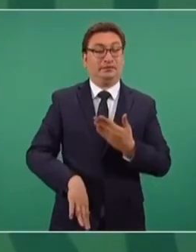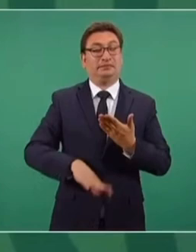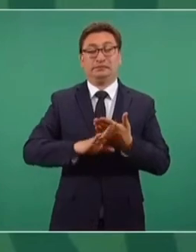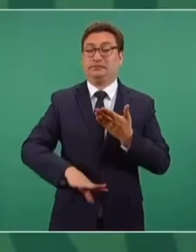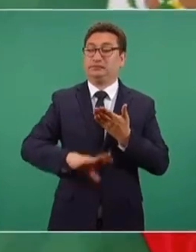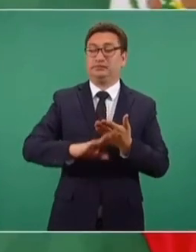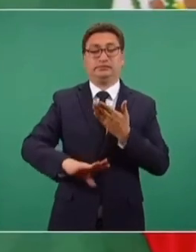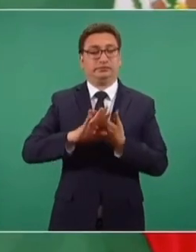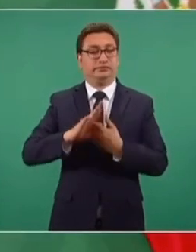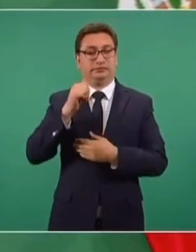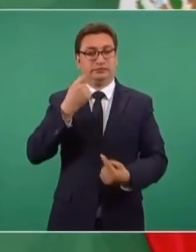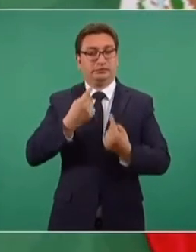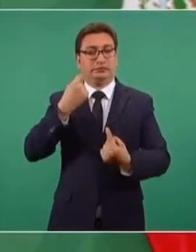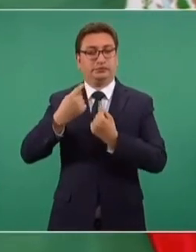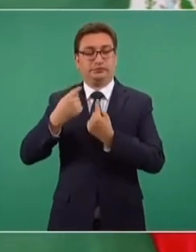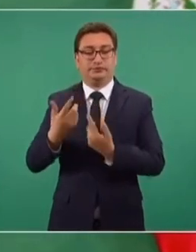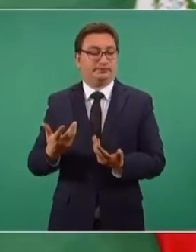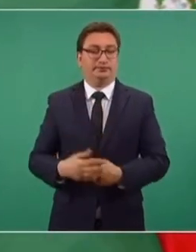atacándonos.